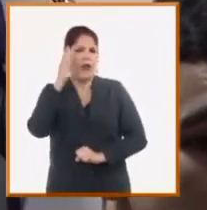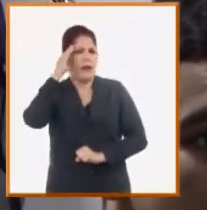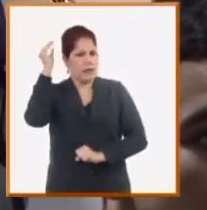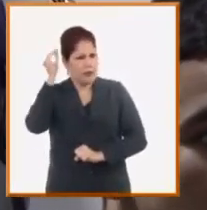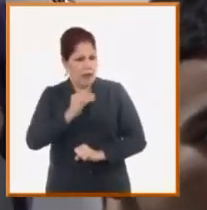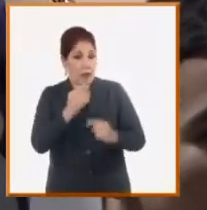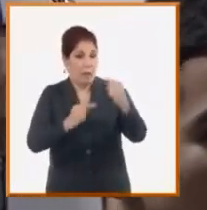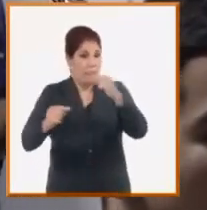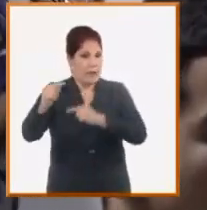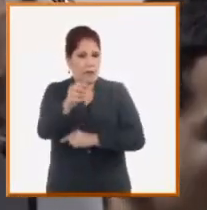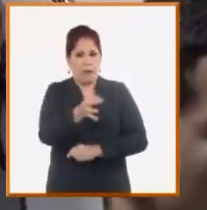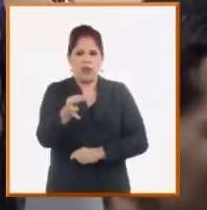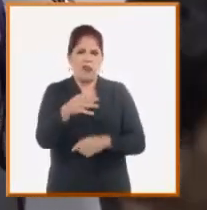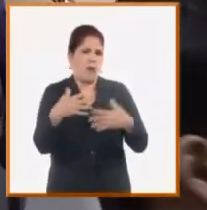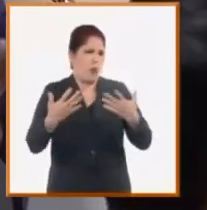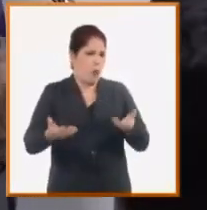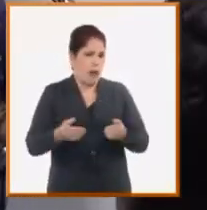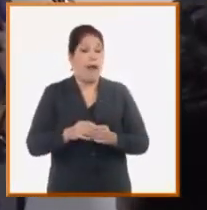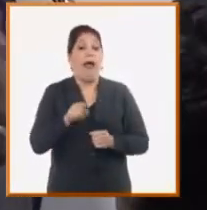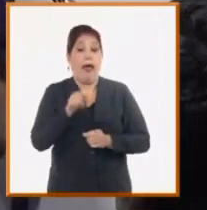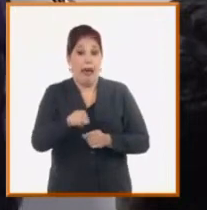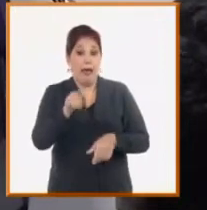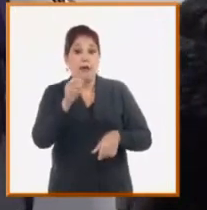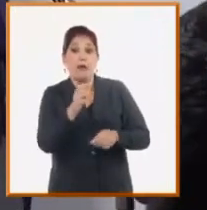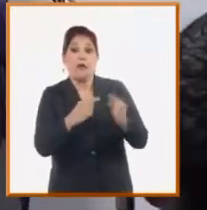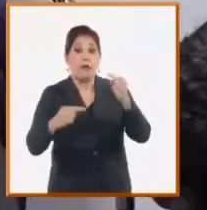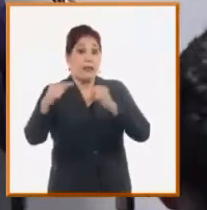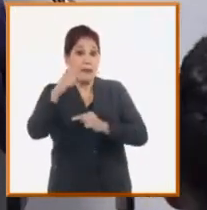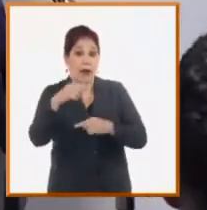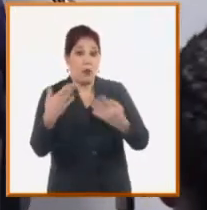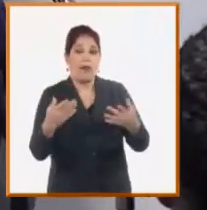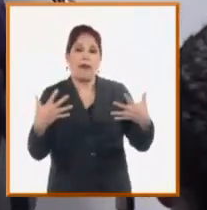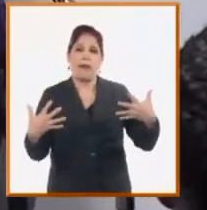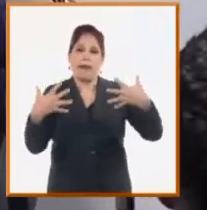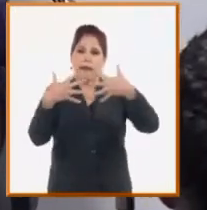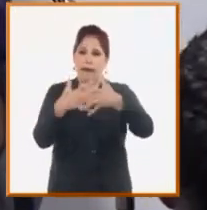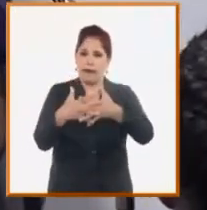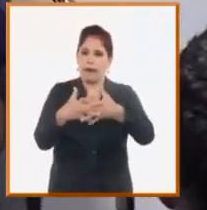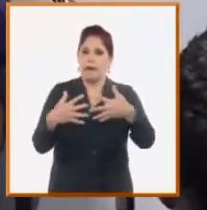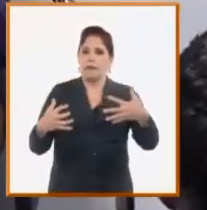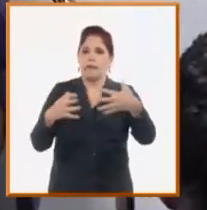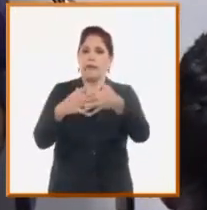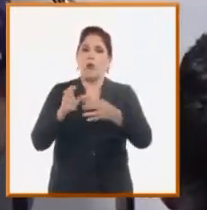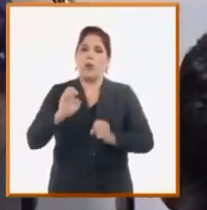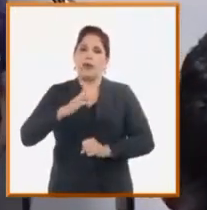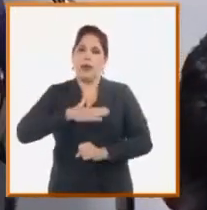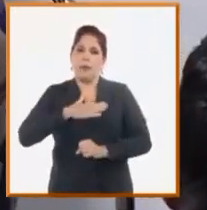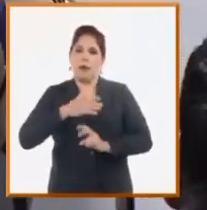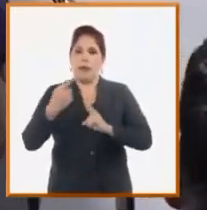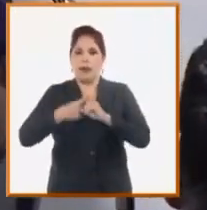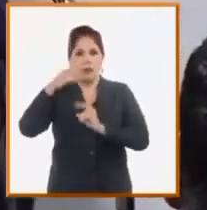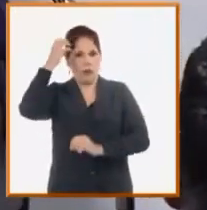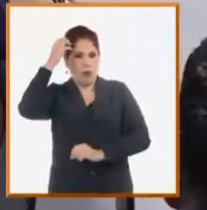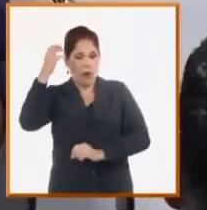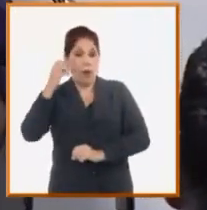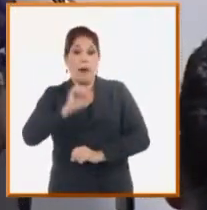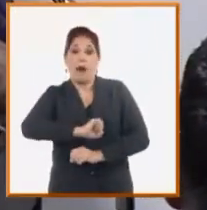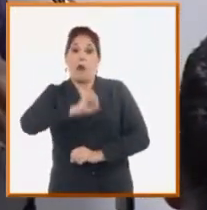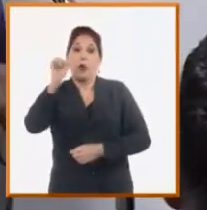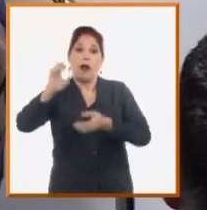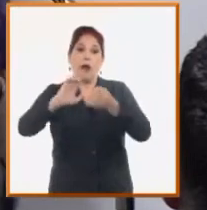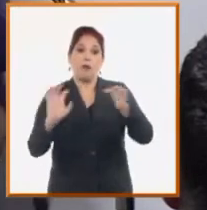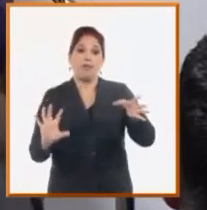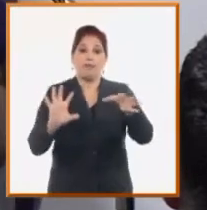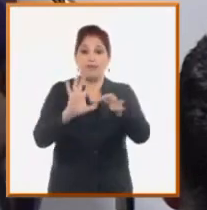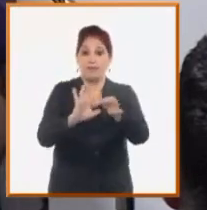prioritarios en cada municipio. Entonces, en función de eso, deben articularse más estos nuevos actores para lograr un encadenamiento efectivo